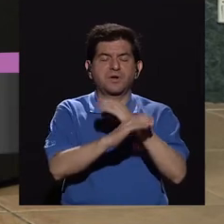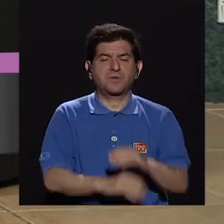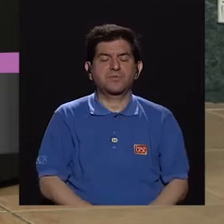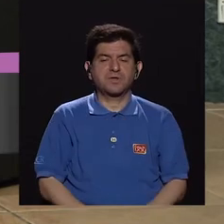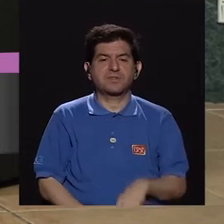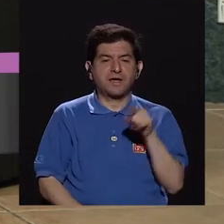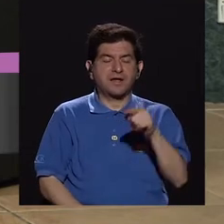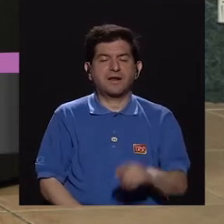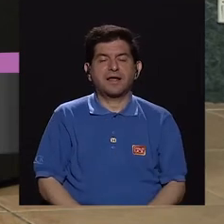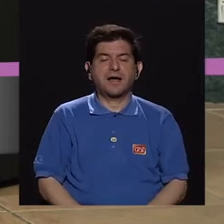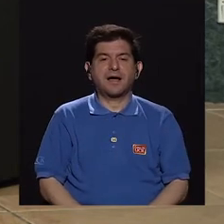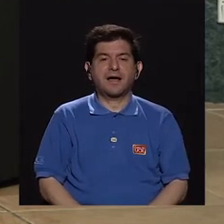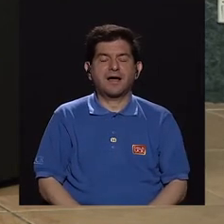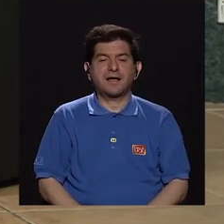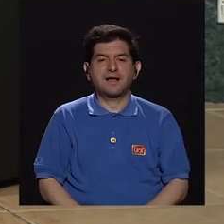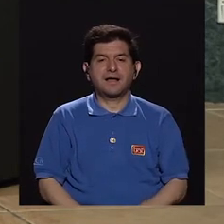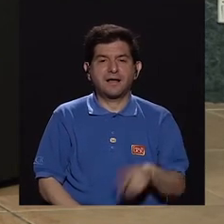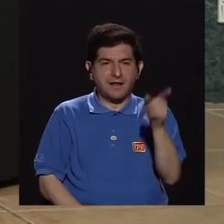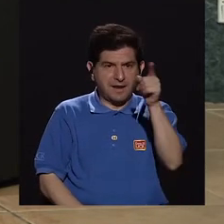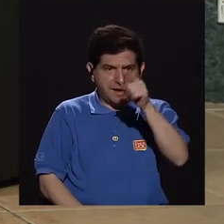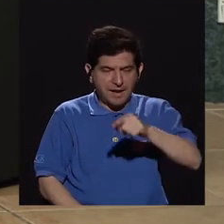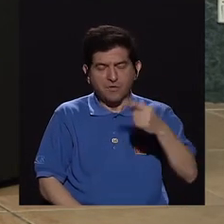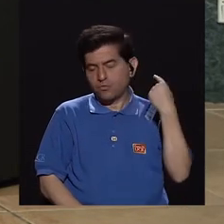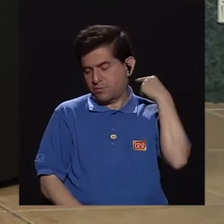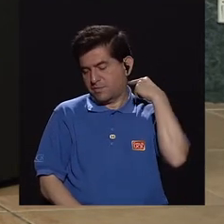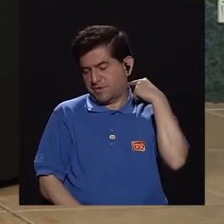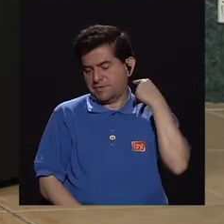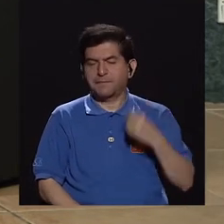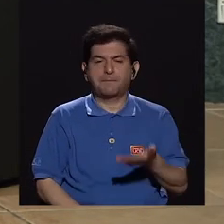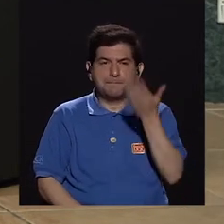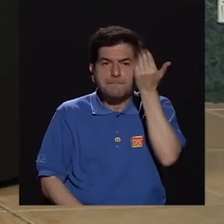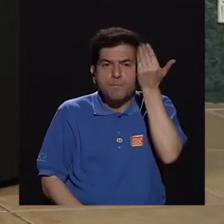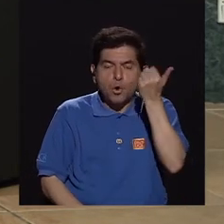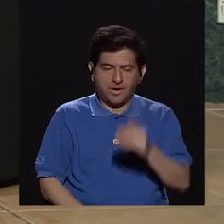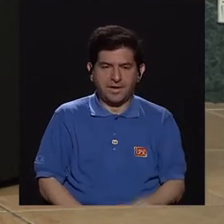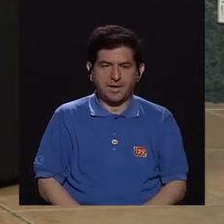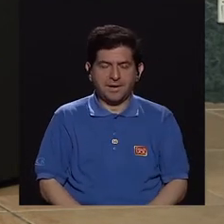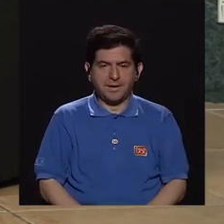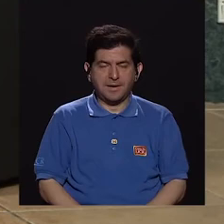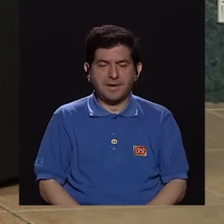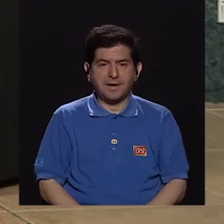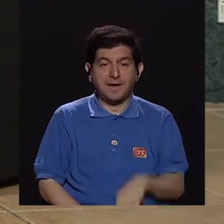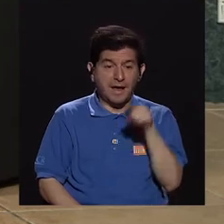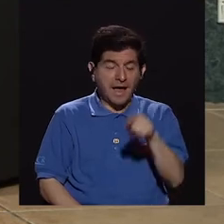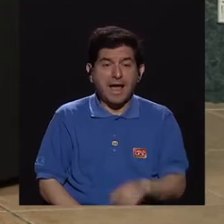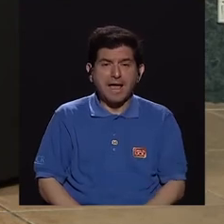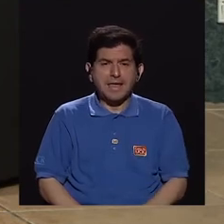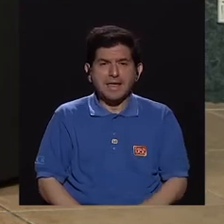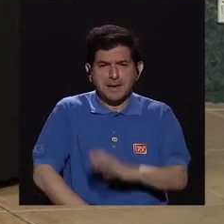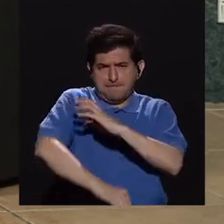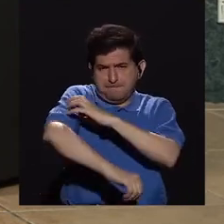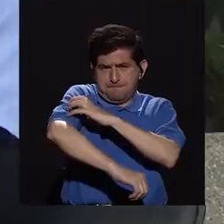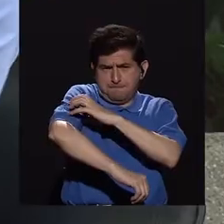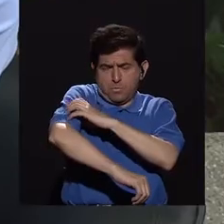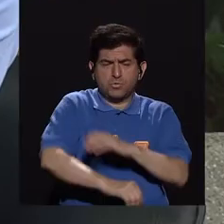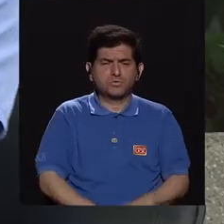esta curvita fisiológica que hay a nivel cervical. ¿Por qué? Porque los musculitos alrededor van a